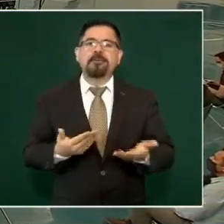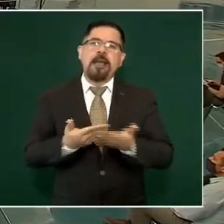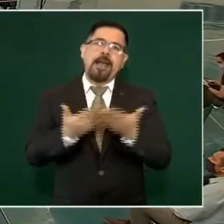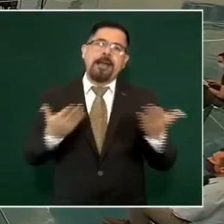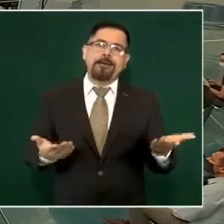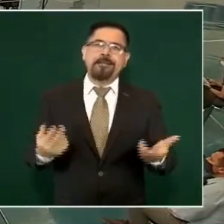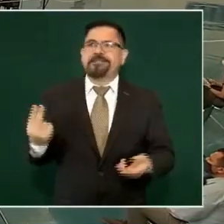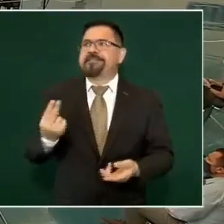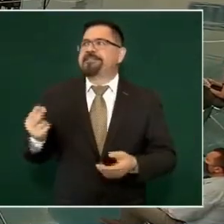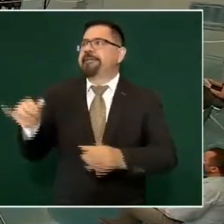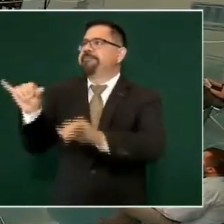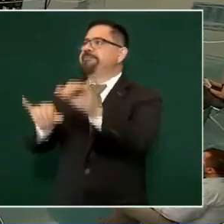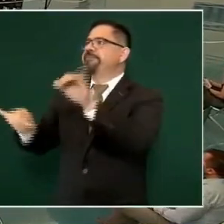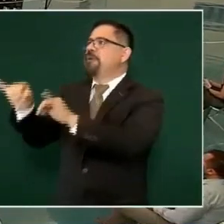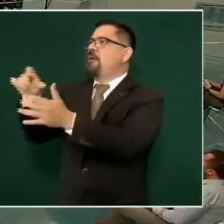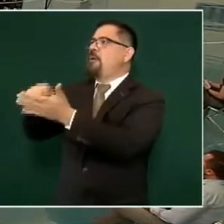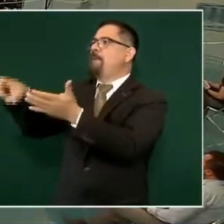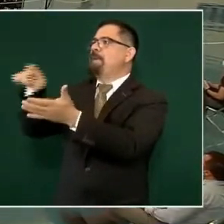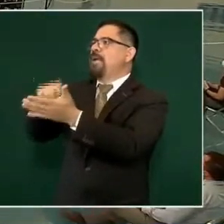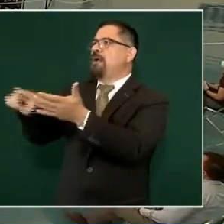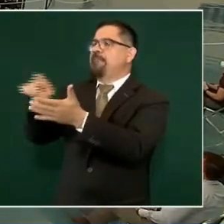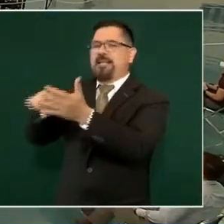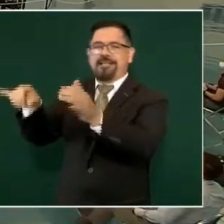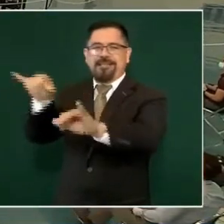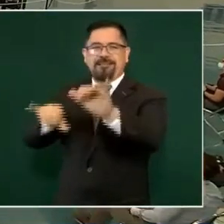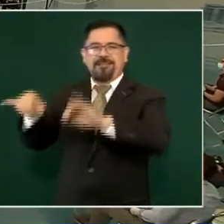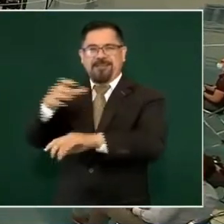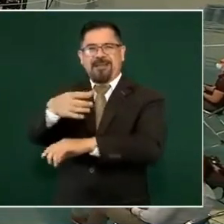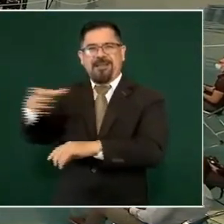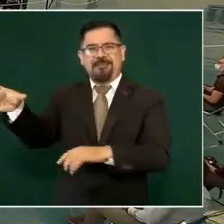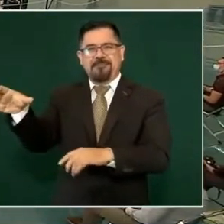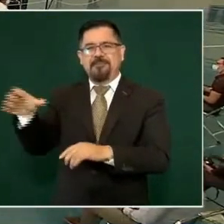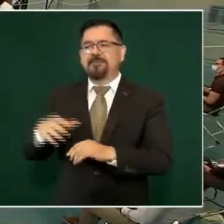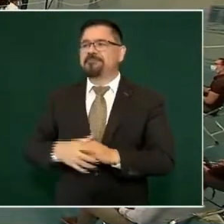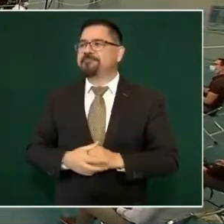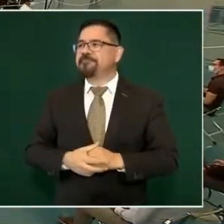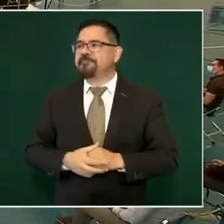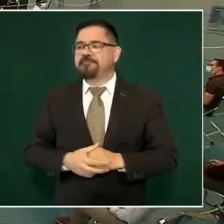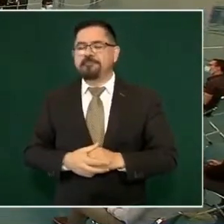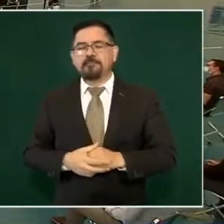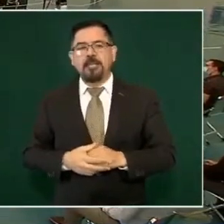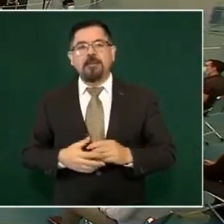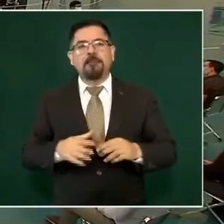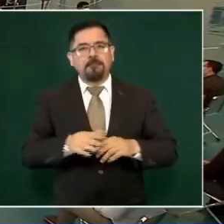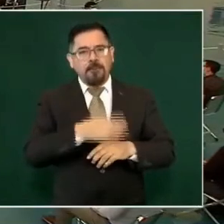públicas, los bancos, las minas,